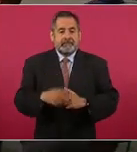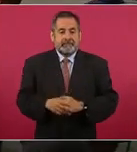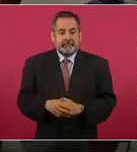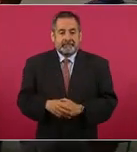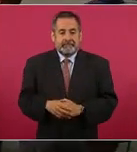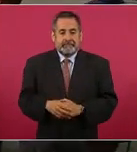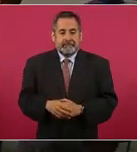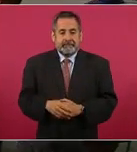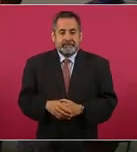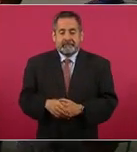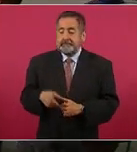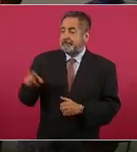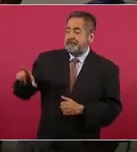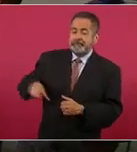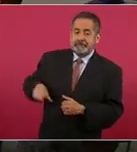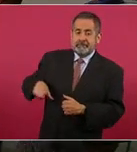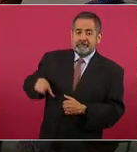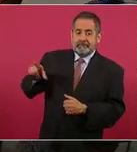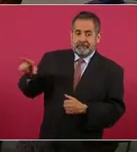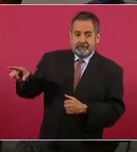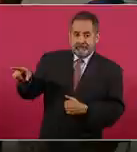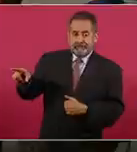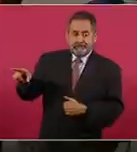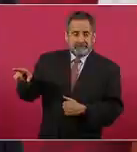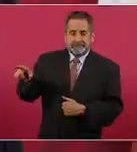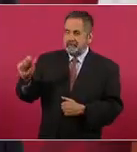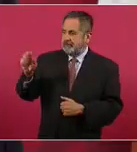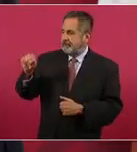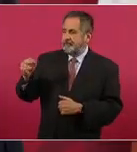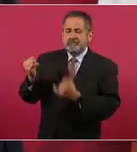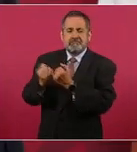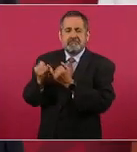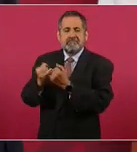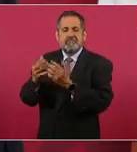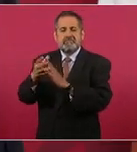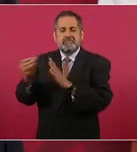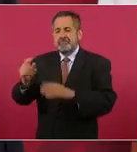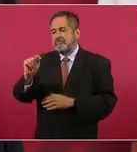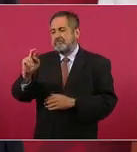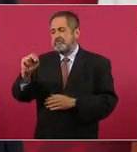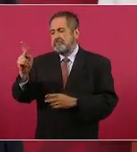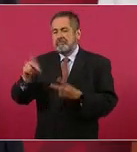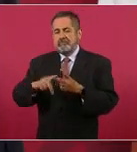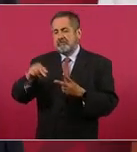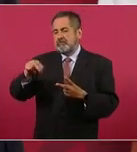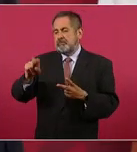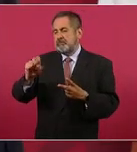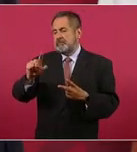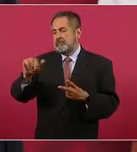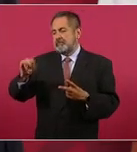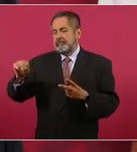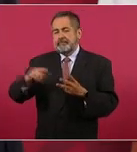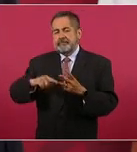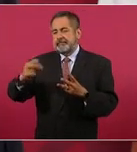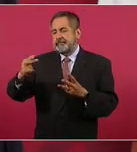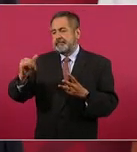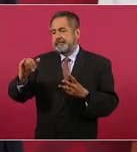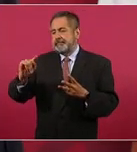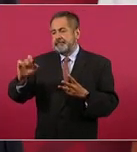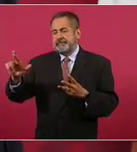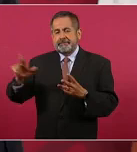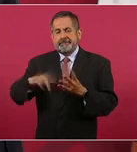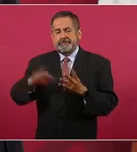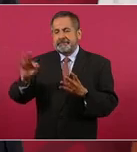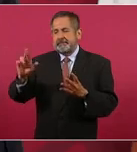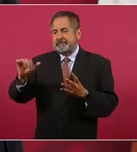Obrador decidió copiar la misma estrategia de Trump, Mussolini, Hitler,